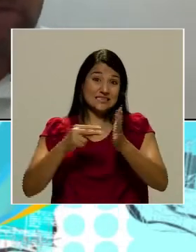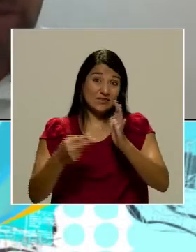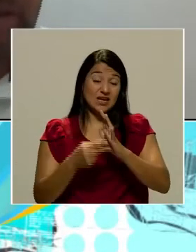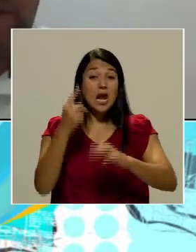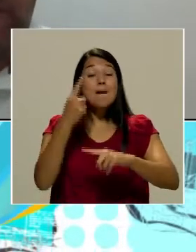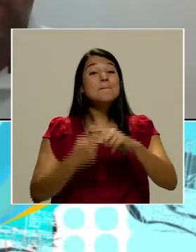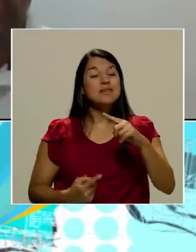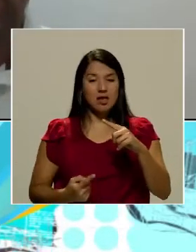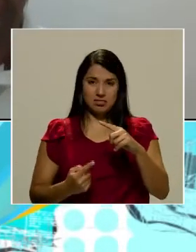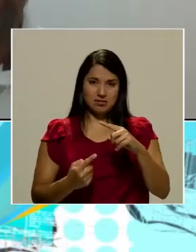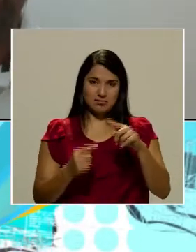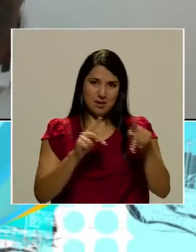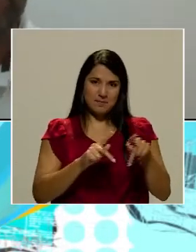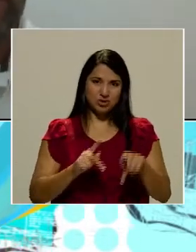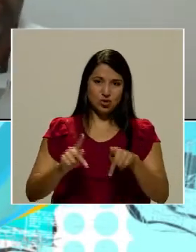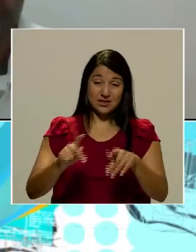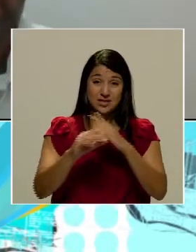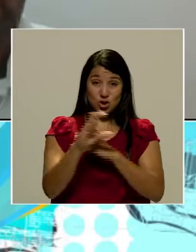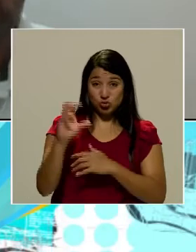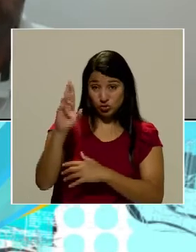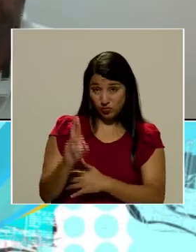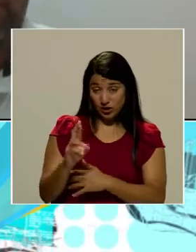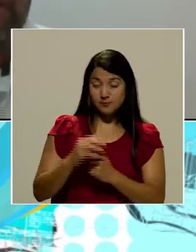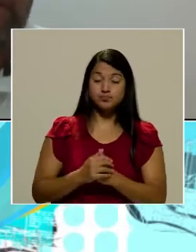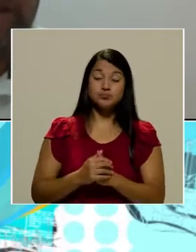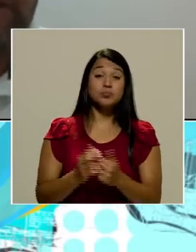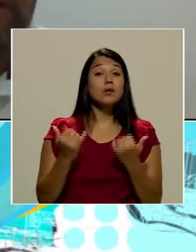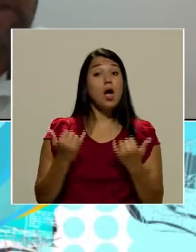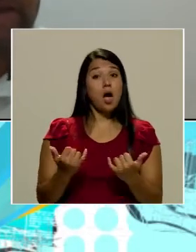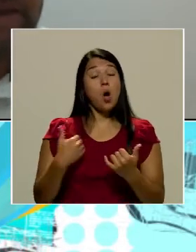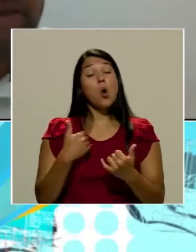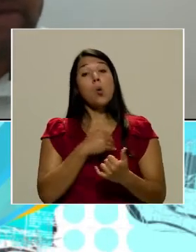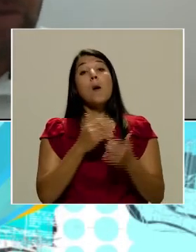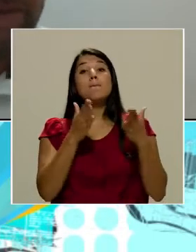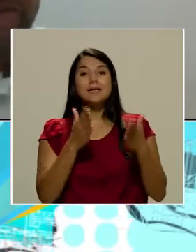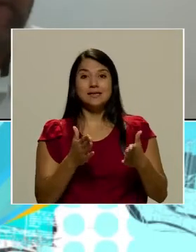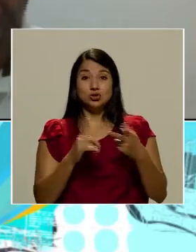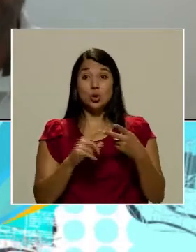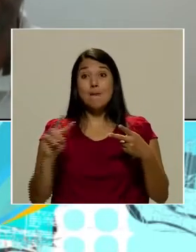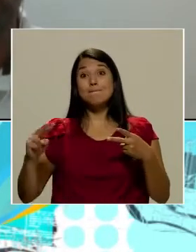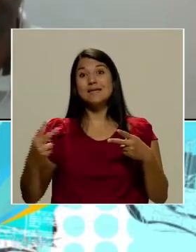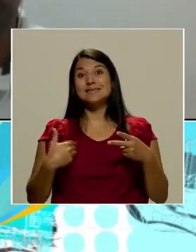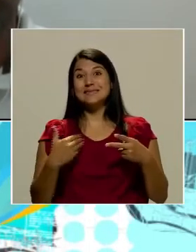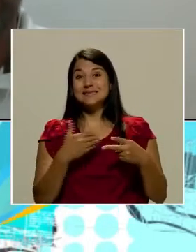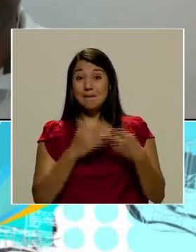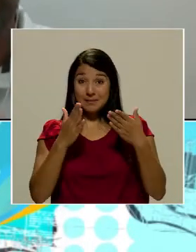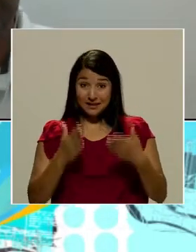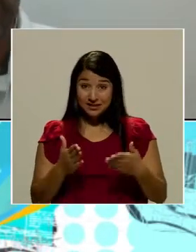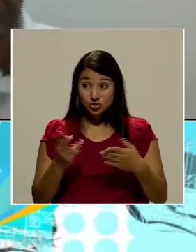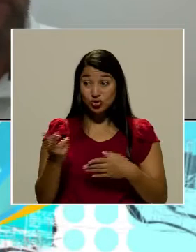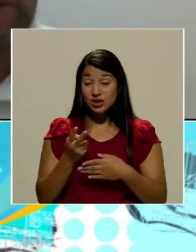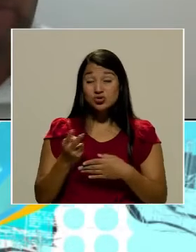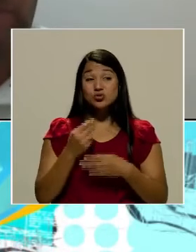población. Ahora, el señor ministro, bueno, y también el señor viceministro nos han hablado de